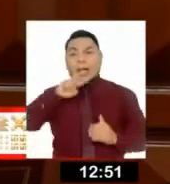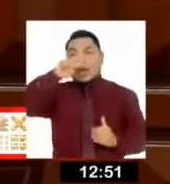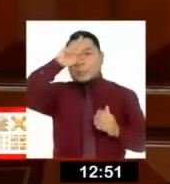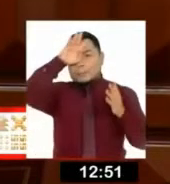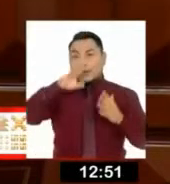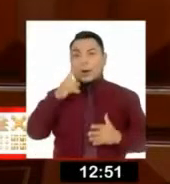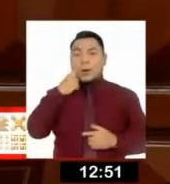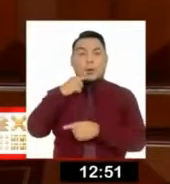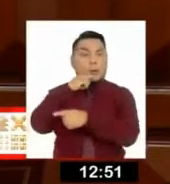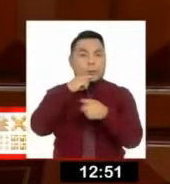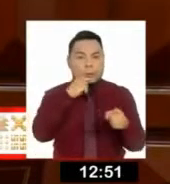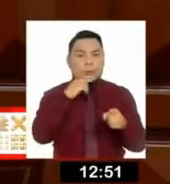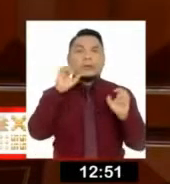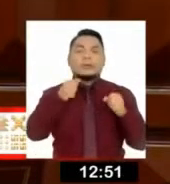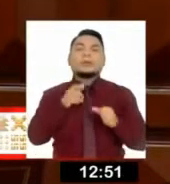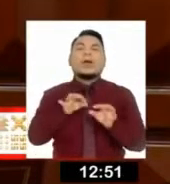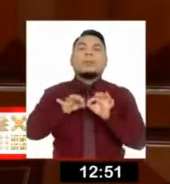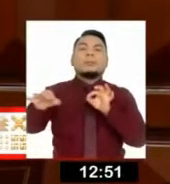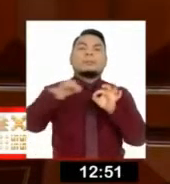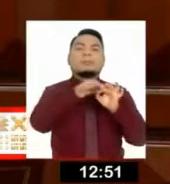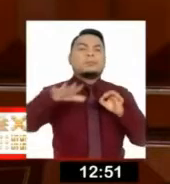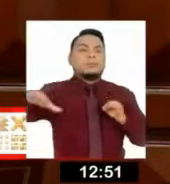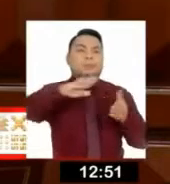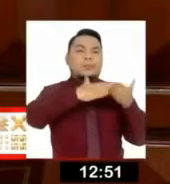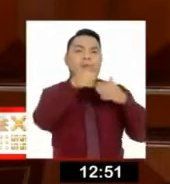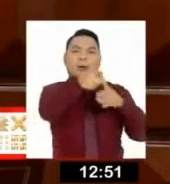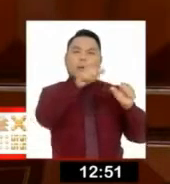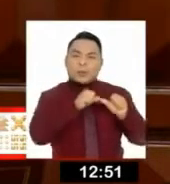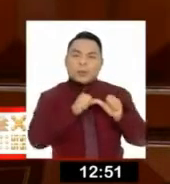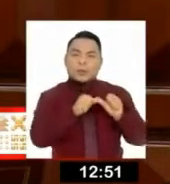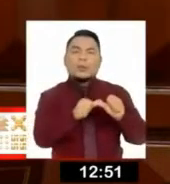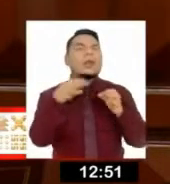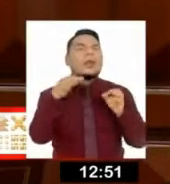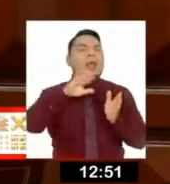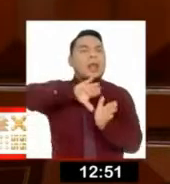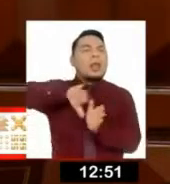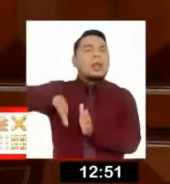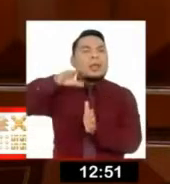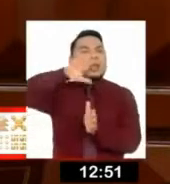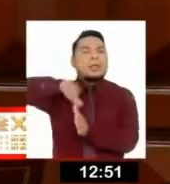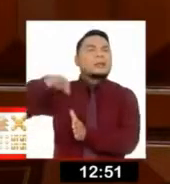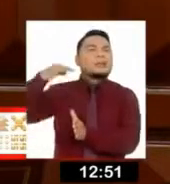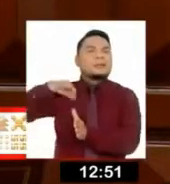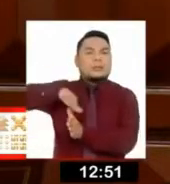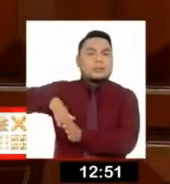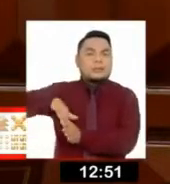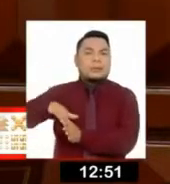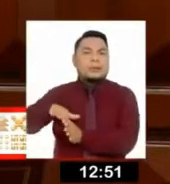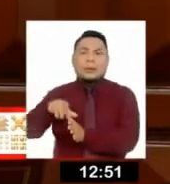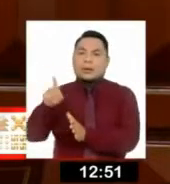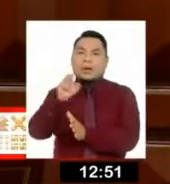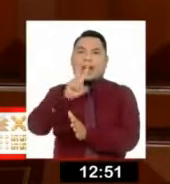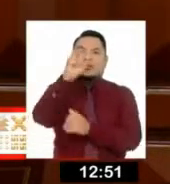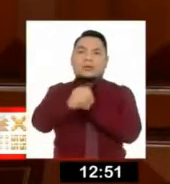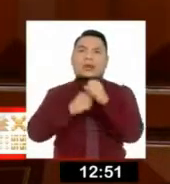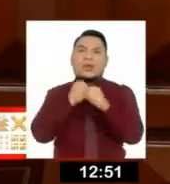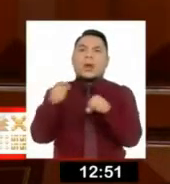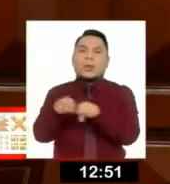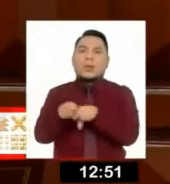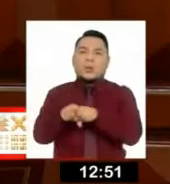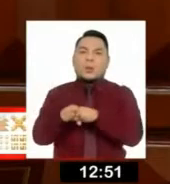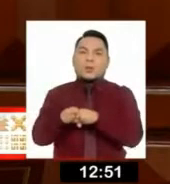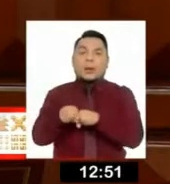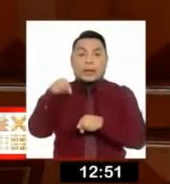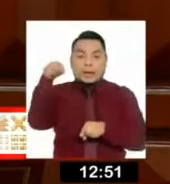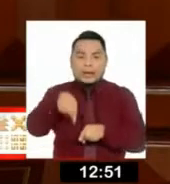y peruanas de sectores rurales continúen siendo invisibilizados como lo eran hace 200 años.